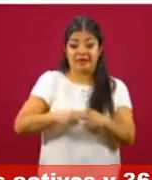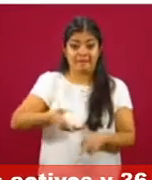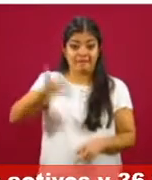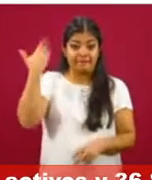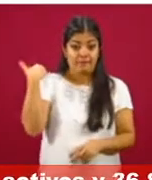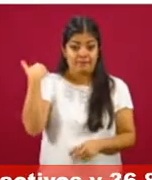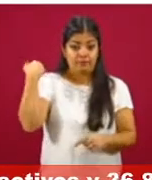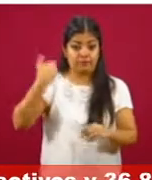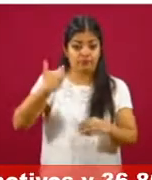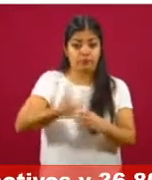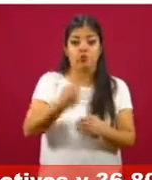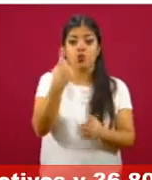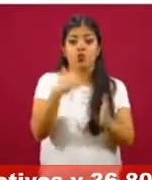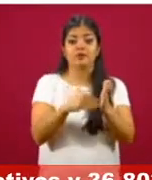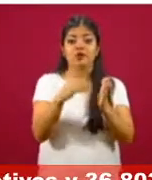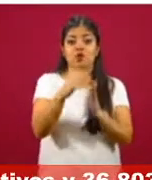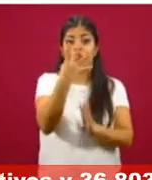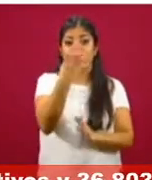y